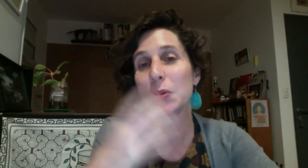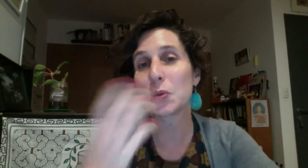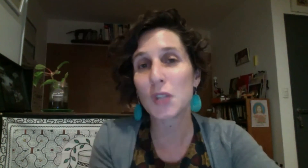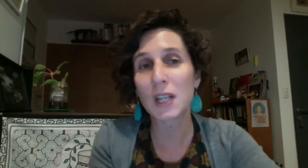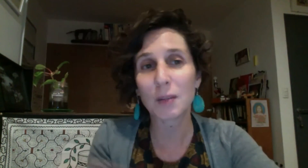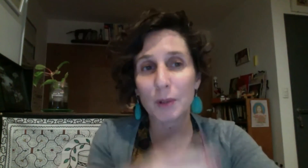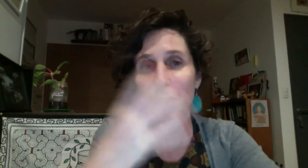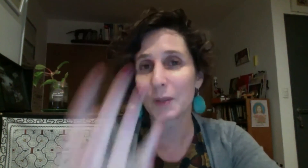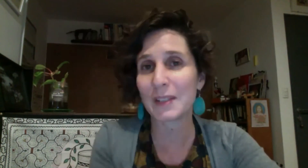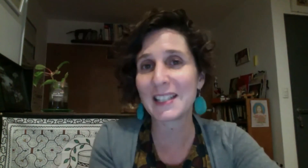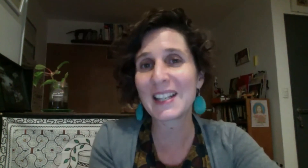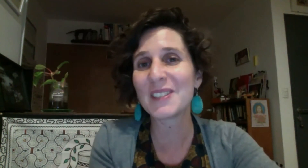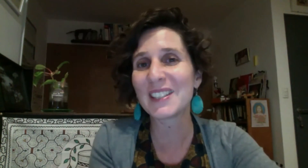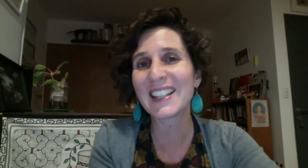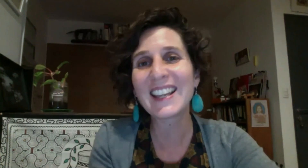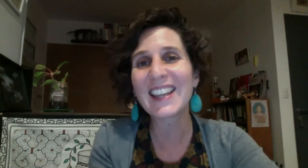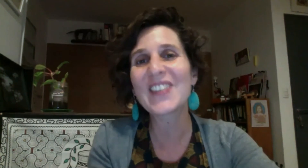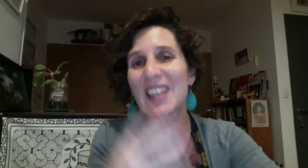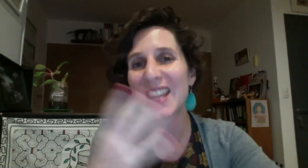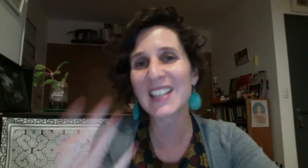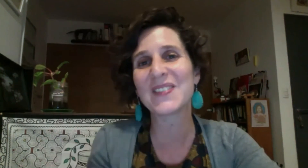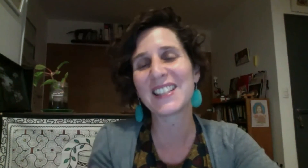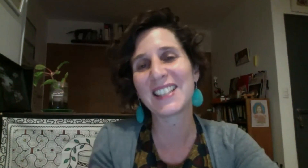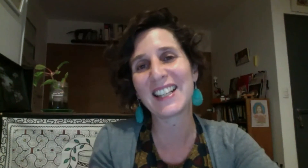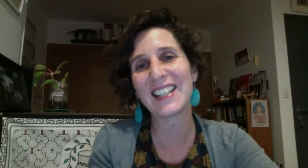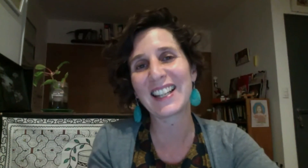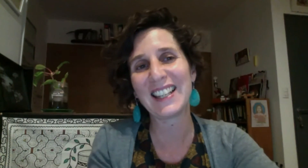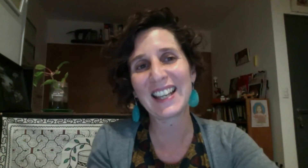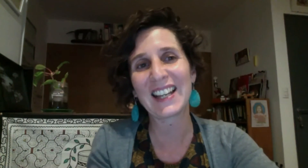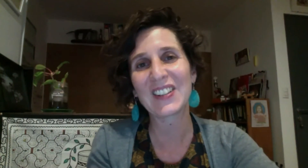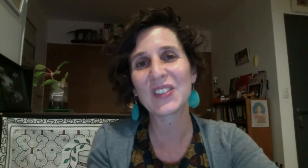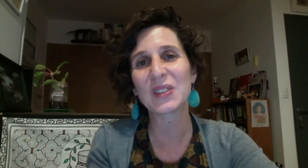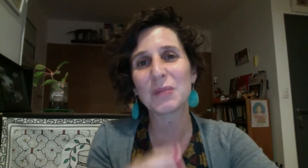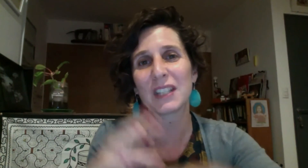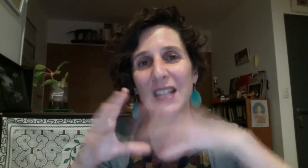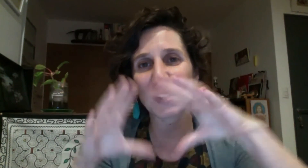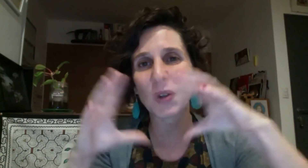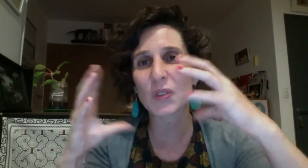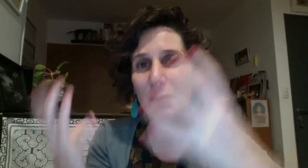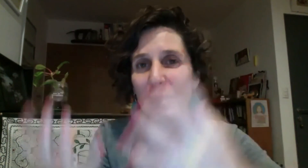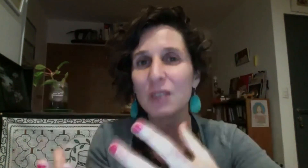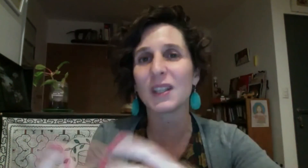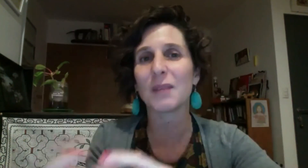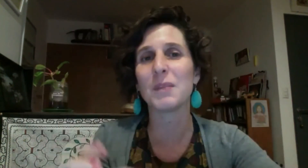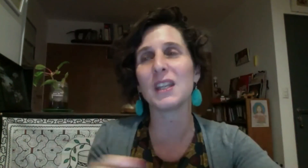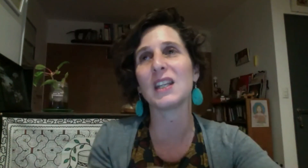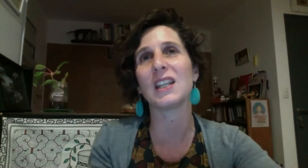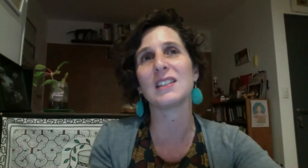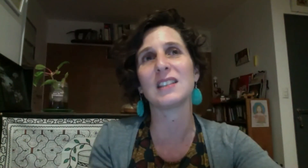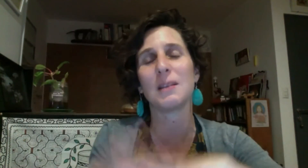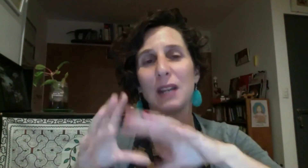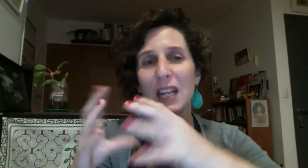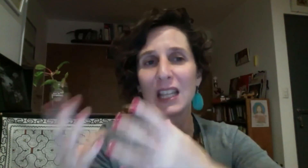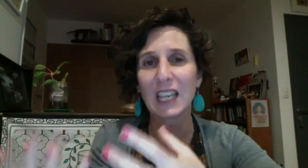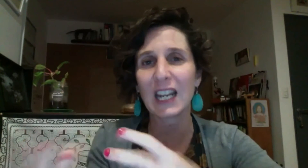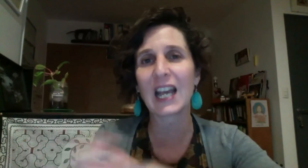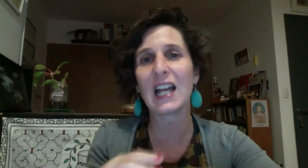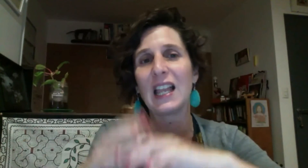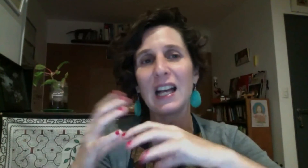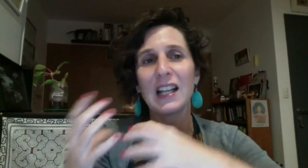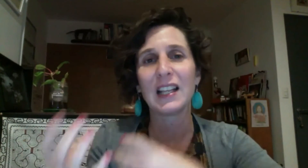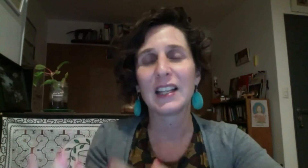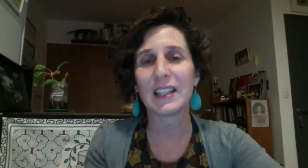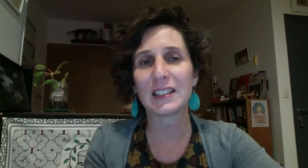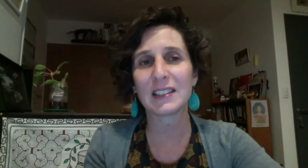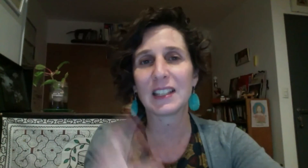Esto no es un cherry, pero lo que presenta el MUSE en el día de hoy es un material de calidad, ¿no? Es un material concebido también de manera